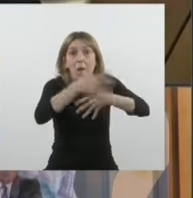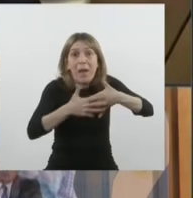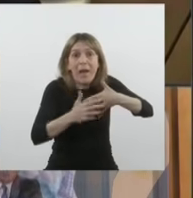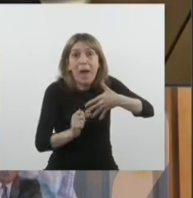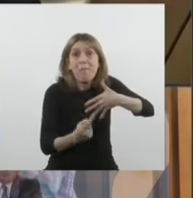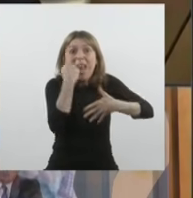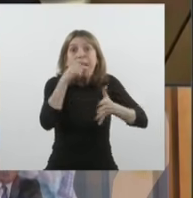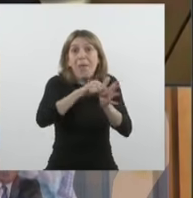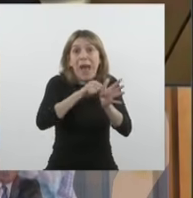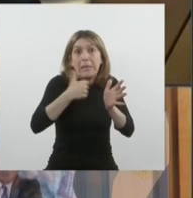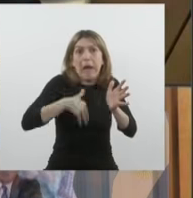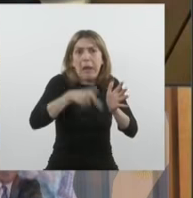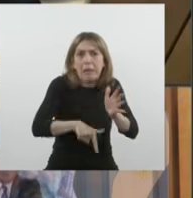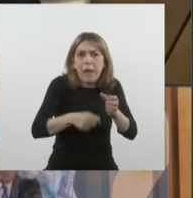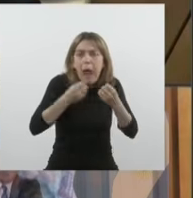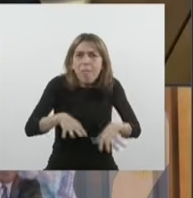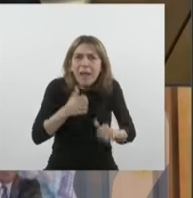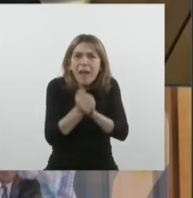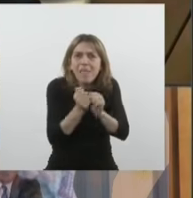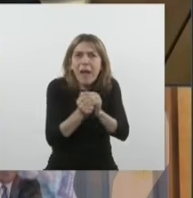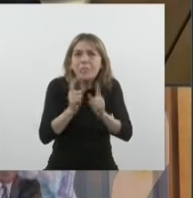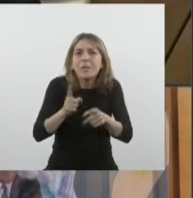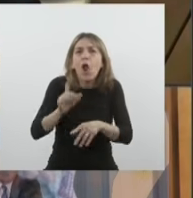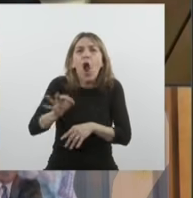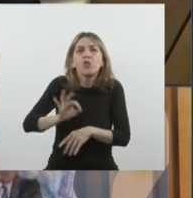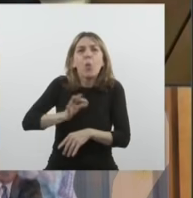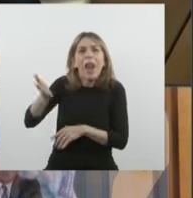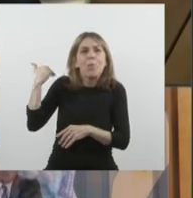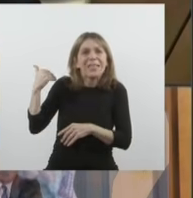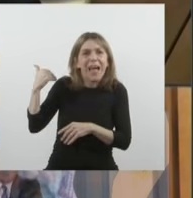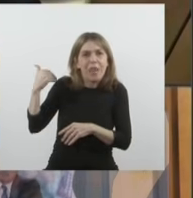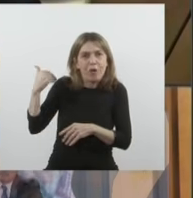comenzó la vacunación en octubre del año pasado